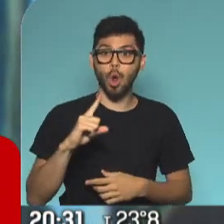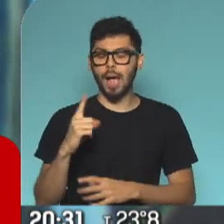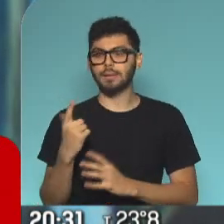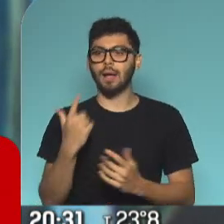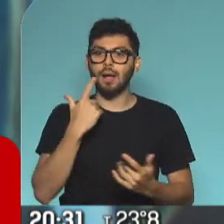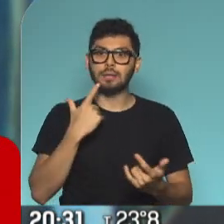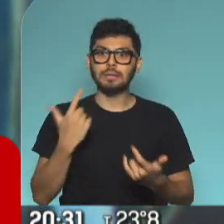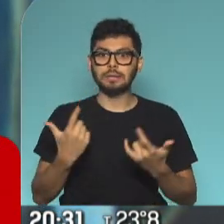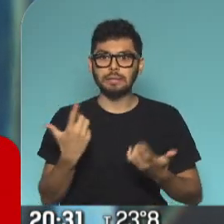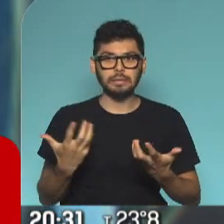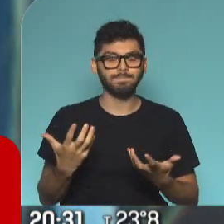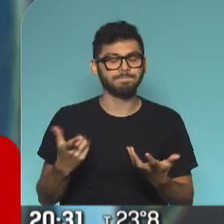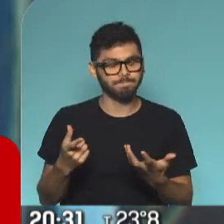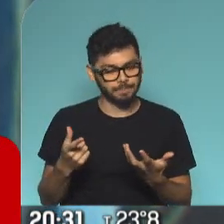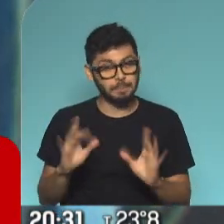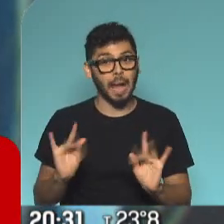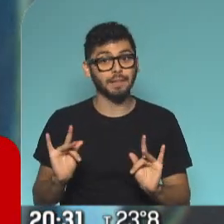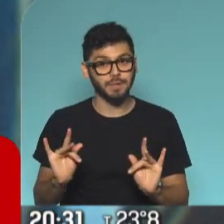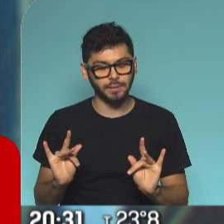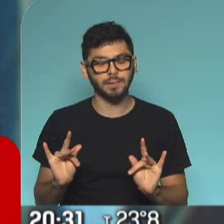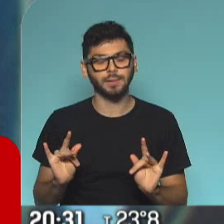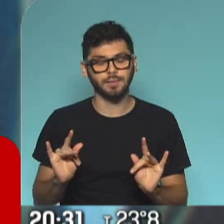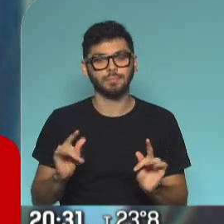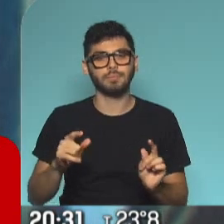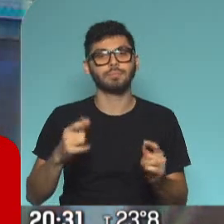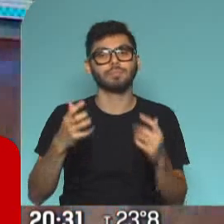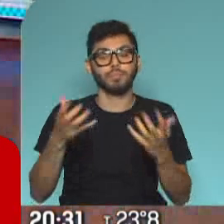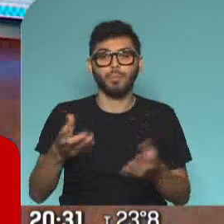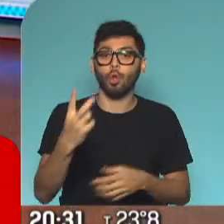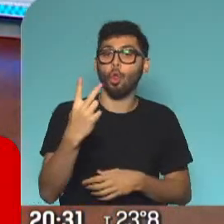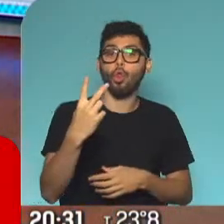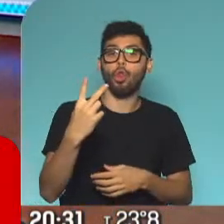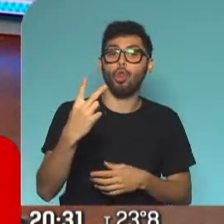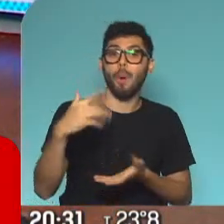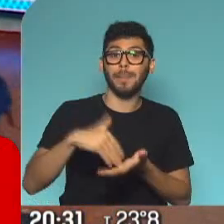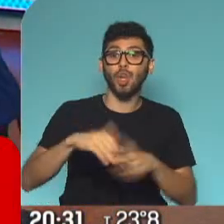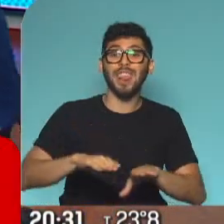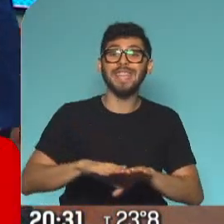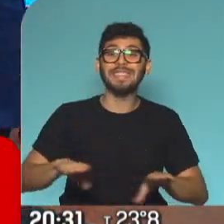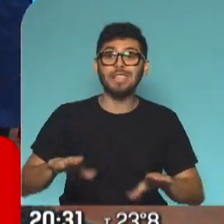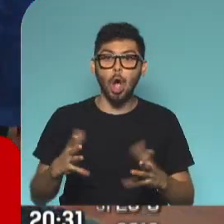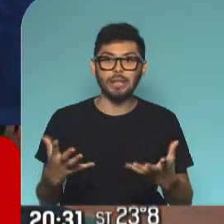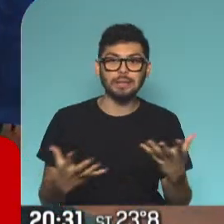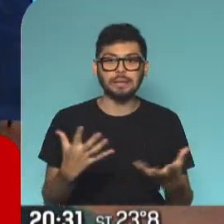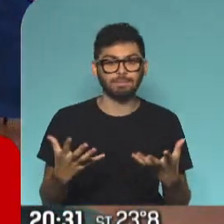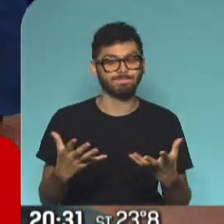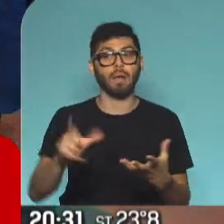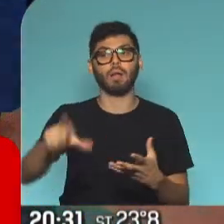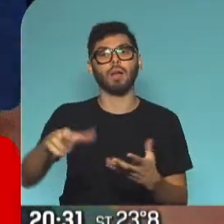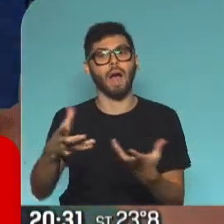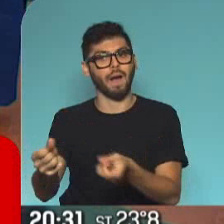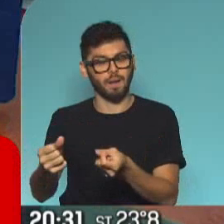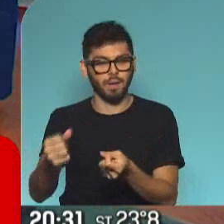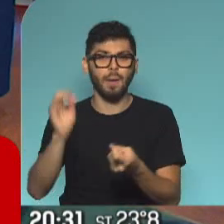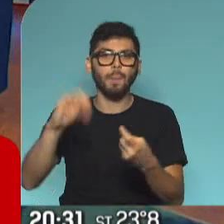bueno, se complicó muchísimo más, por supuesto, y alcanzó a más de 2 millones de chicos. Después, ¿qué pasa? Fíjate también, para ir cerrando,